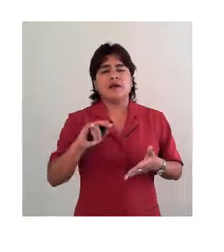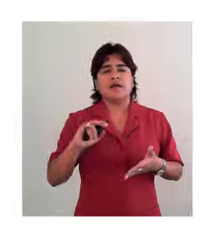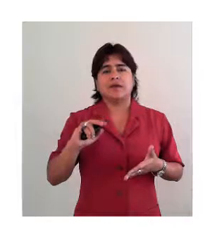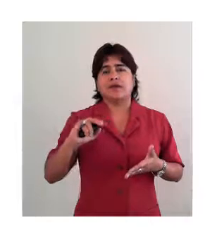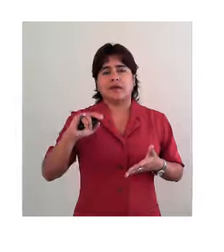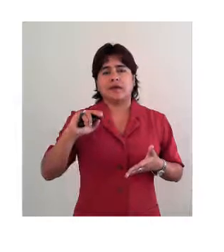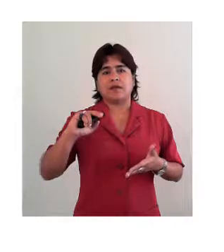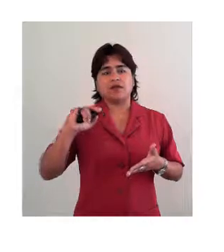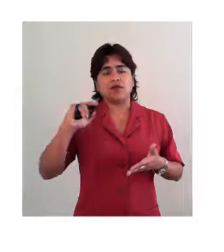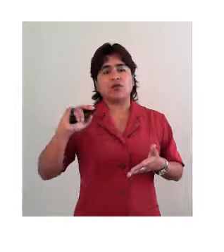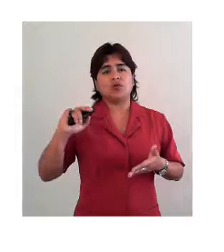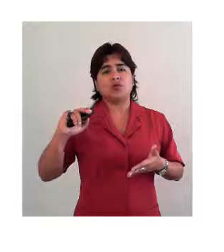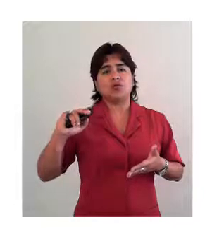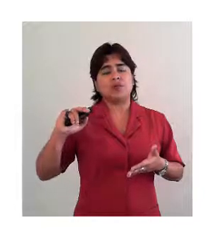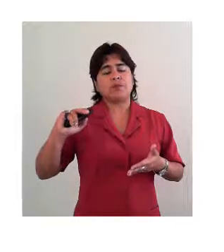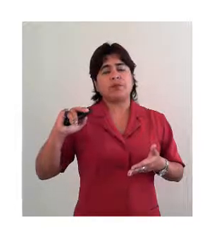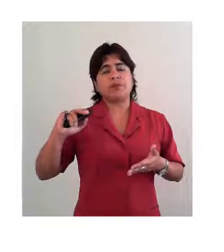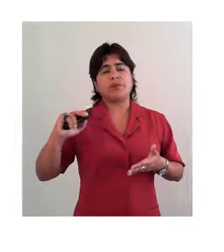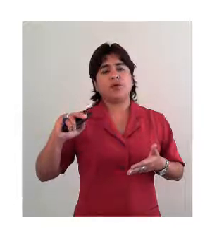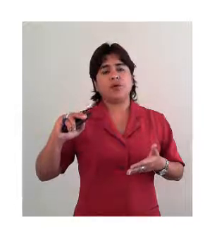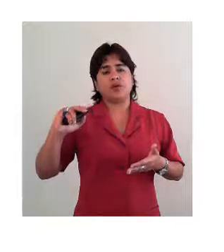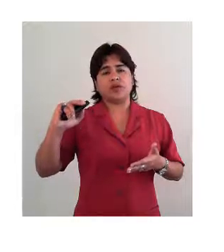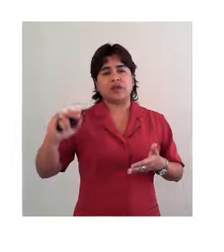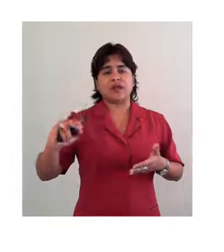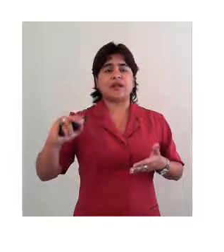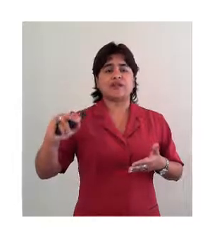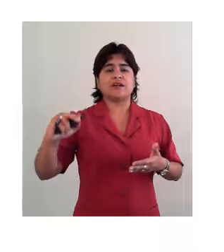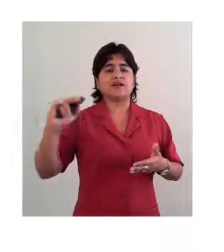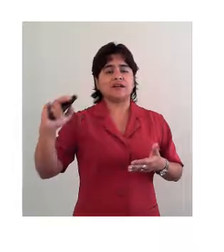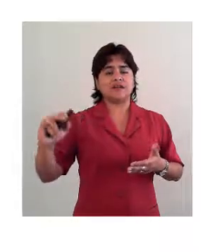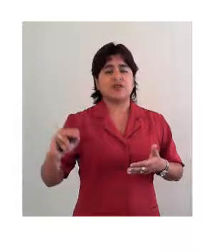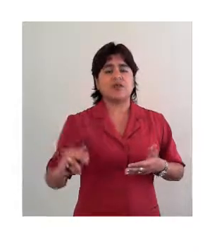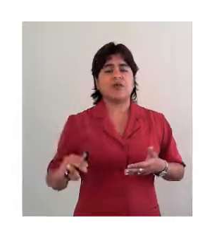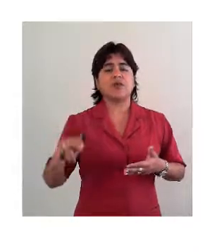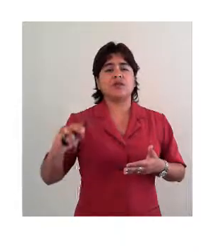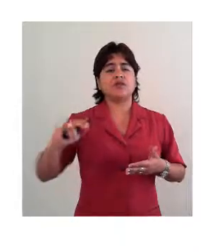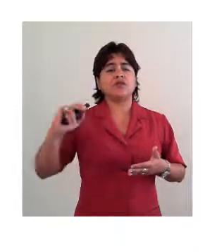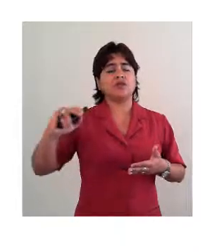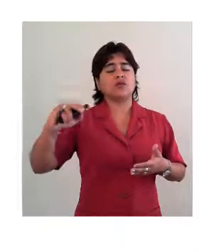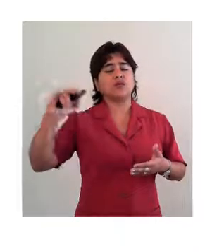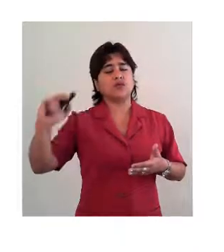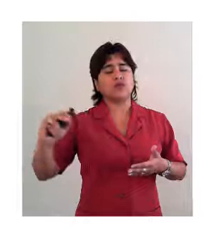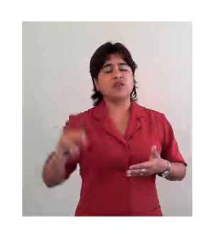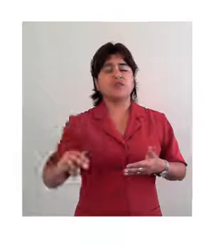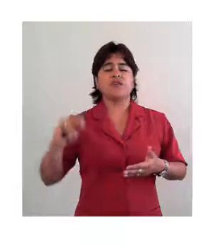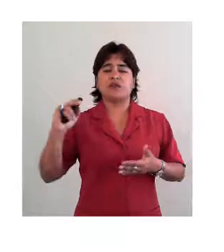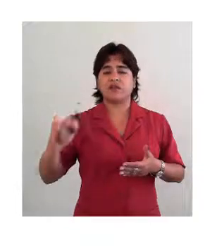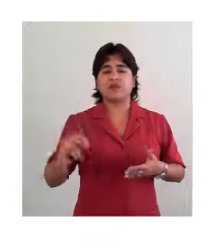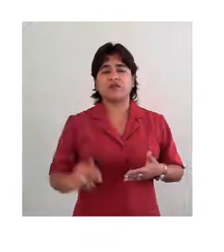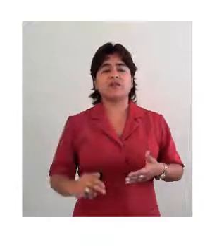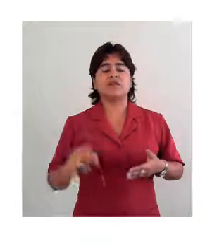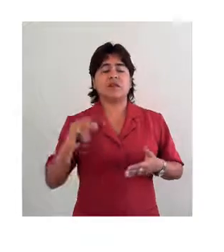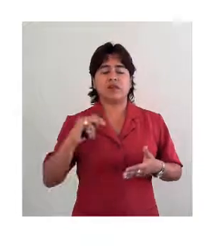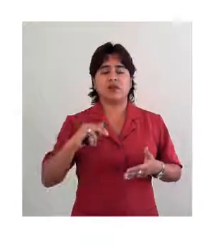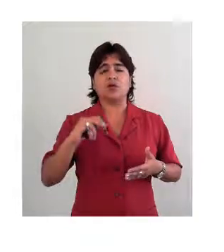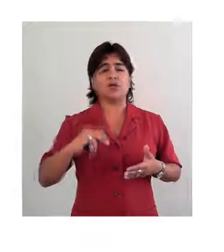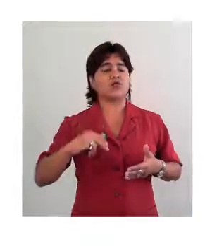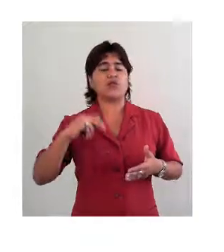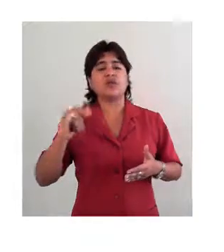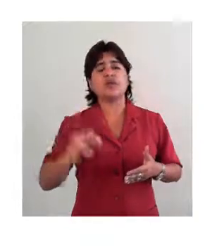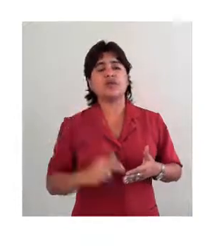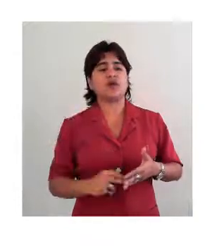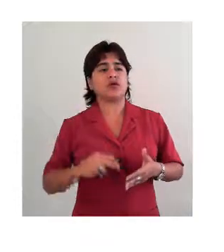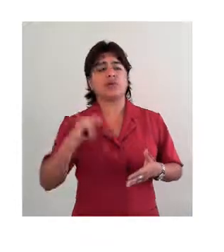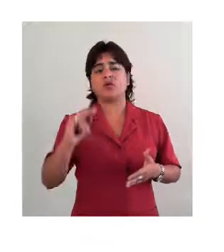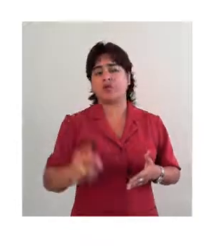diga que yo me puedo proteger a través de este documento, o este documento dice, o este artículo dice, en que yo